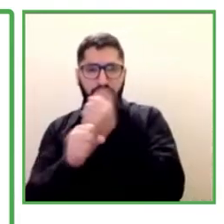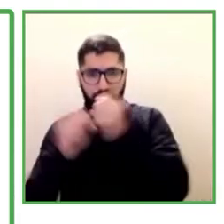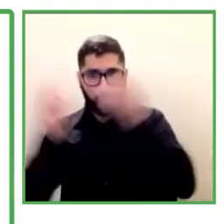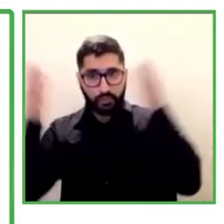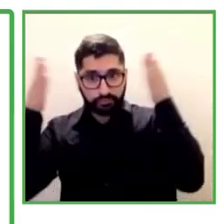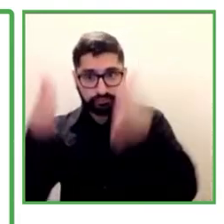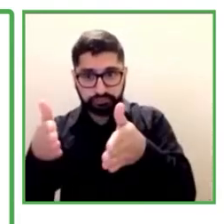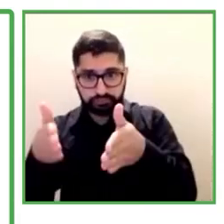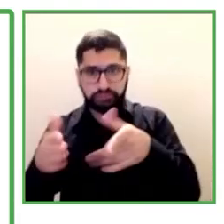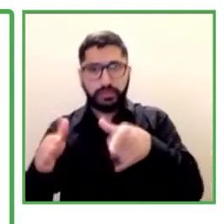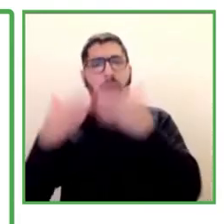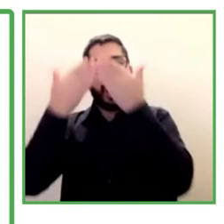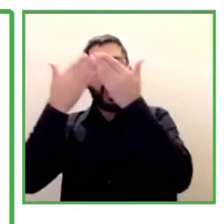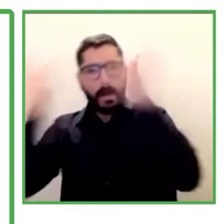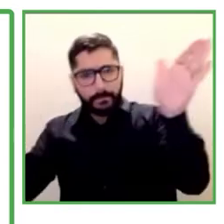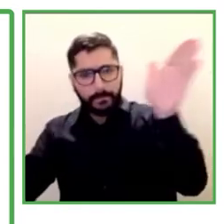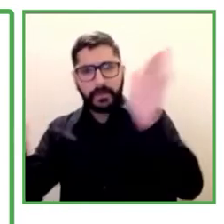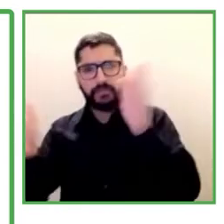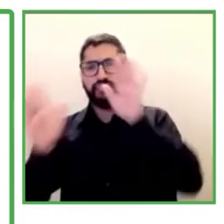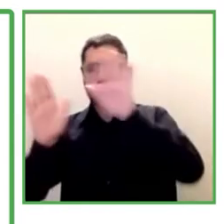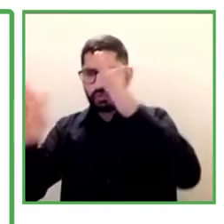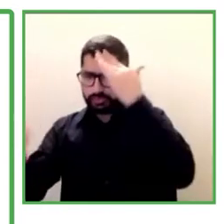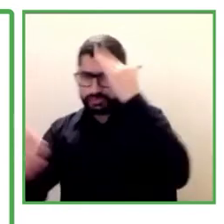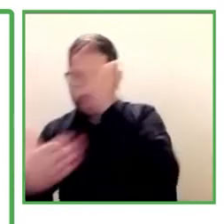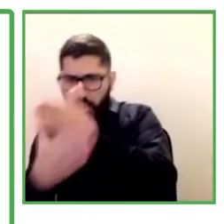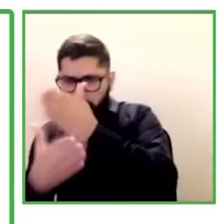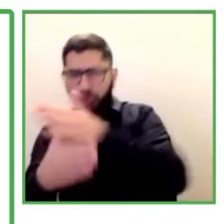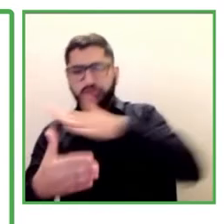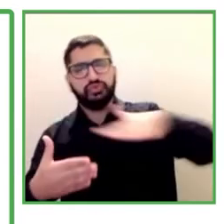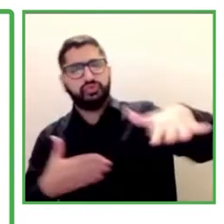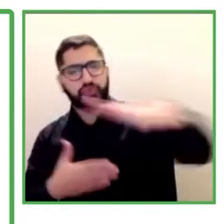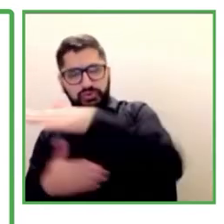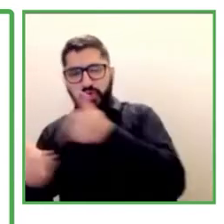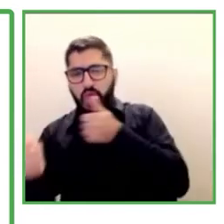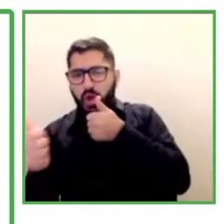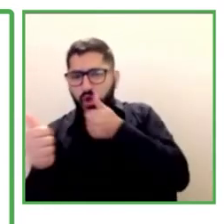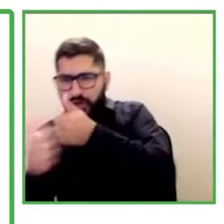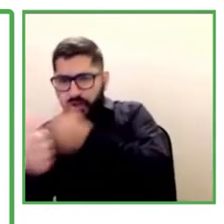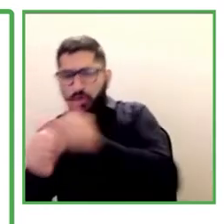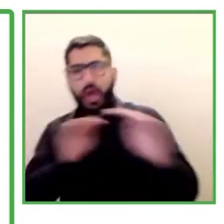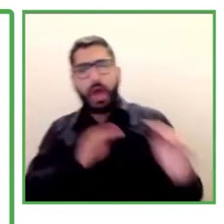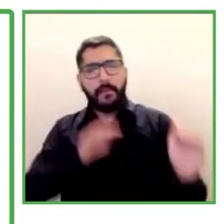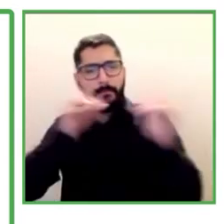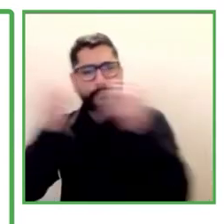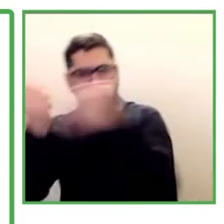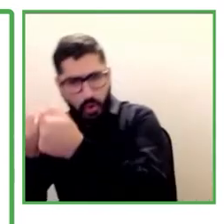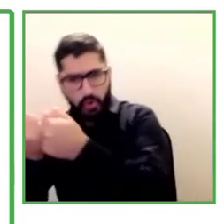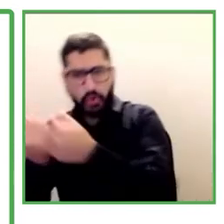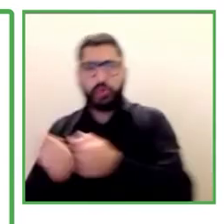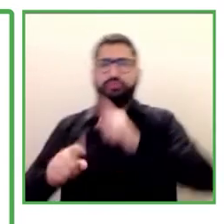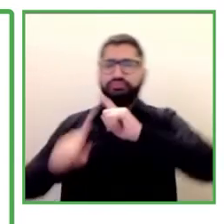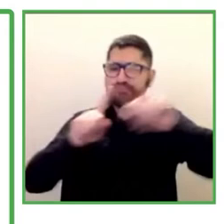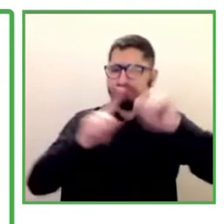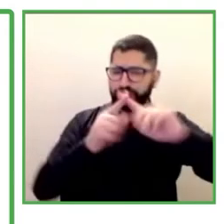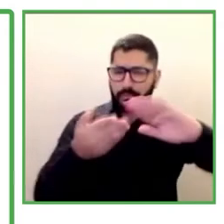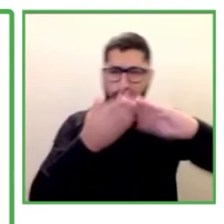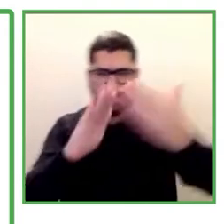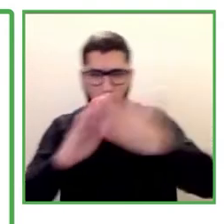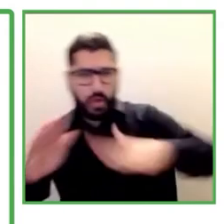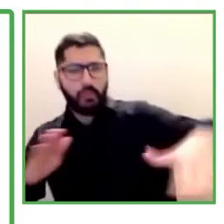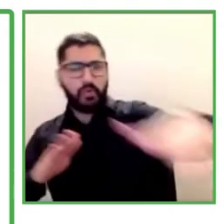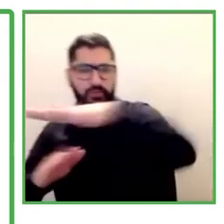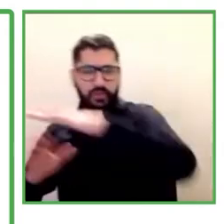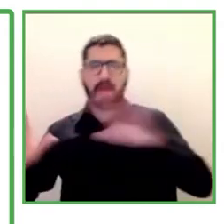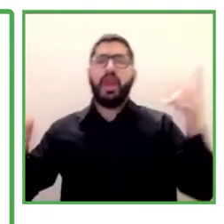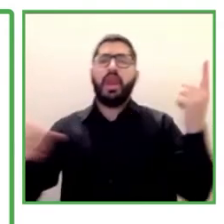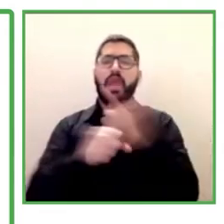orientación y en el acompañamiento, en la redefinición del plan laboral, que es muy importante, en el aumento del